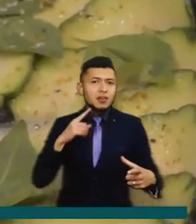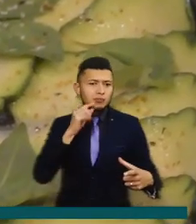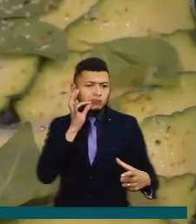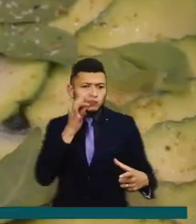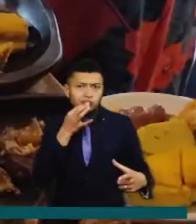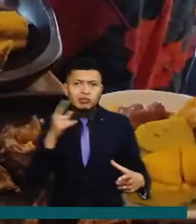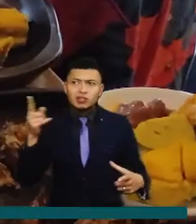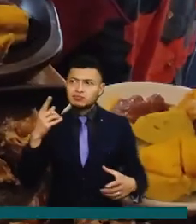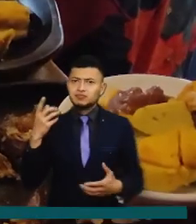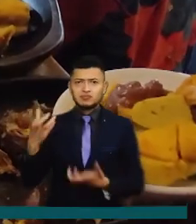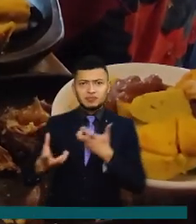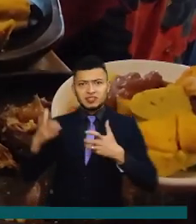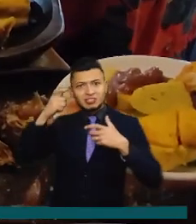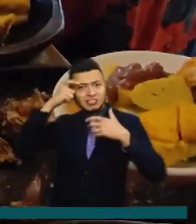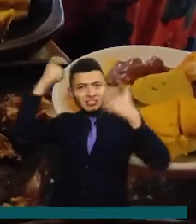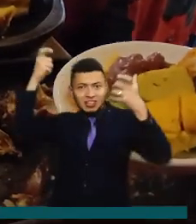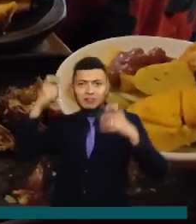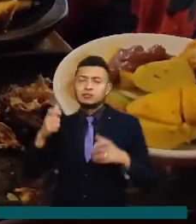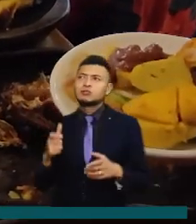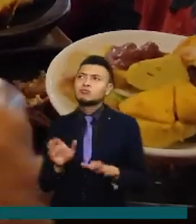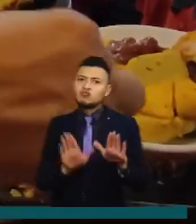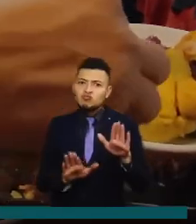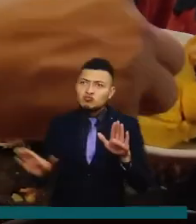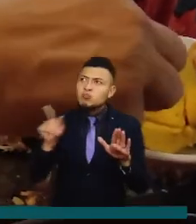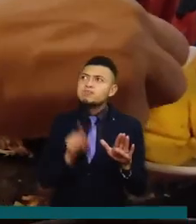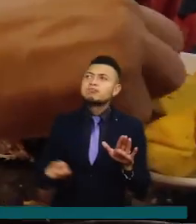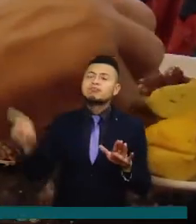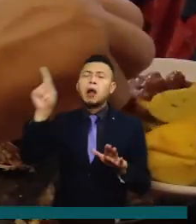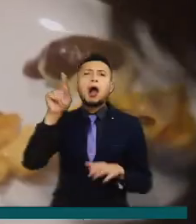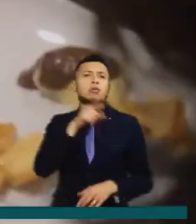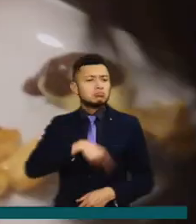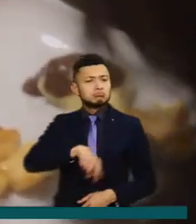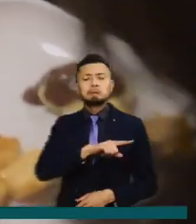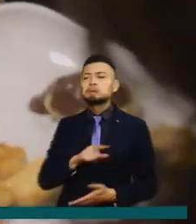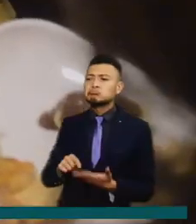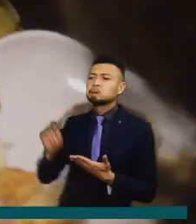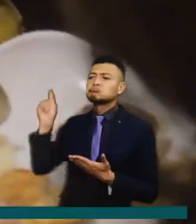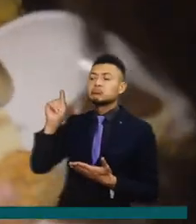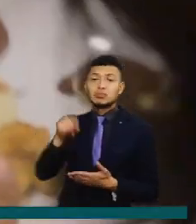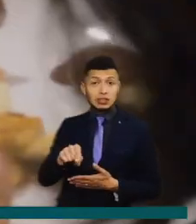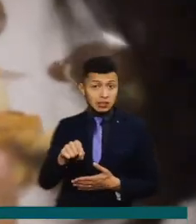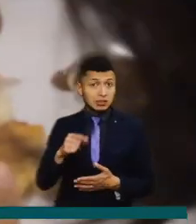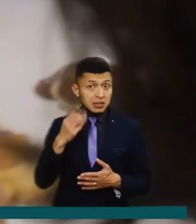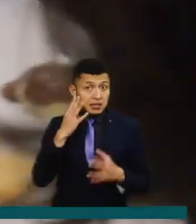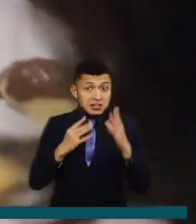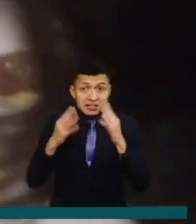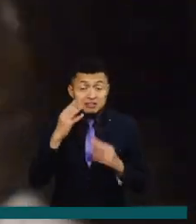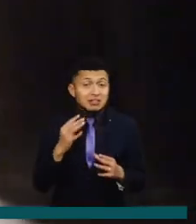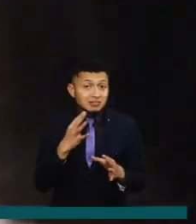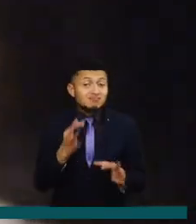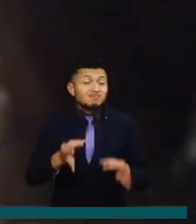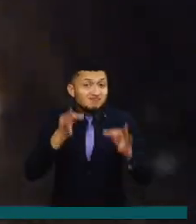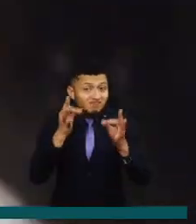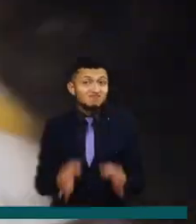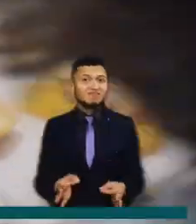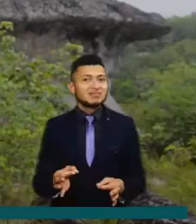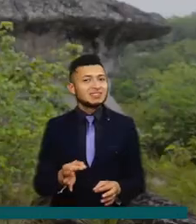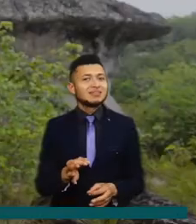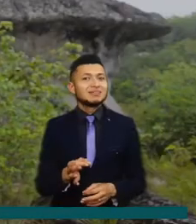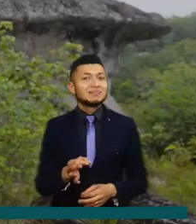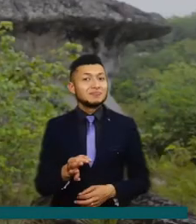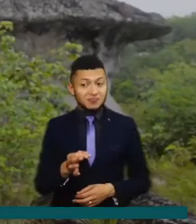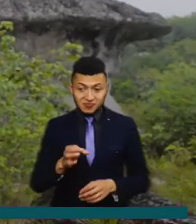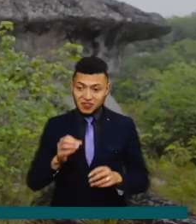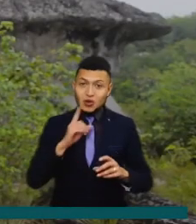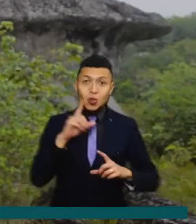tienen el visto bueno de reconocidos chefs y cocineros de otras regiones, por lo que podemos decir que es una experiencia aprobada y garantizada.